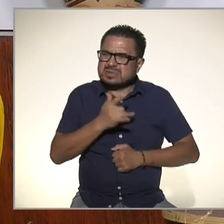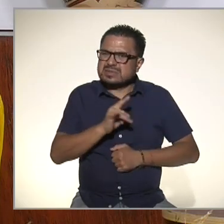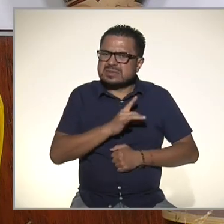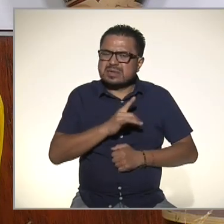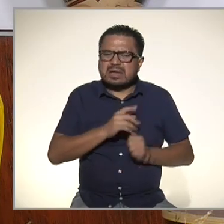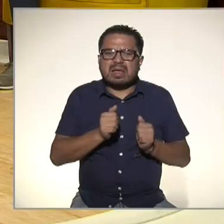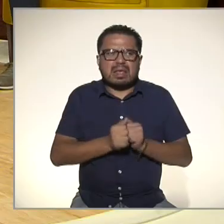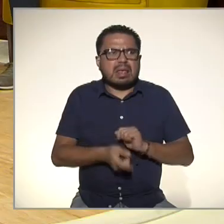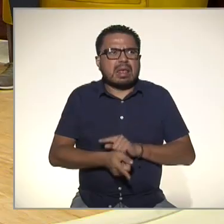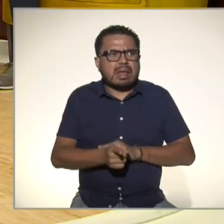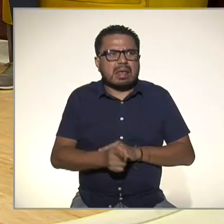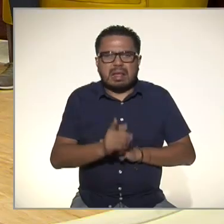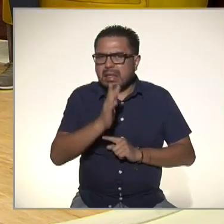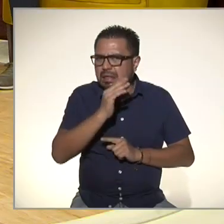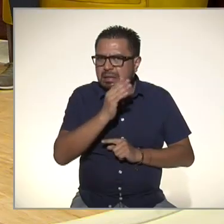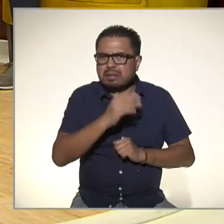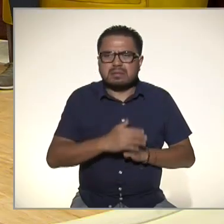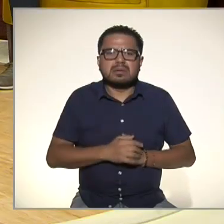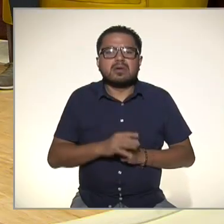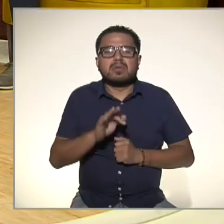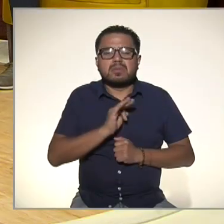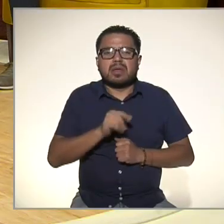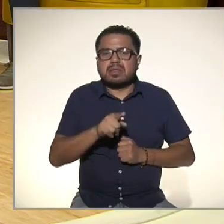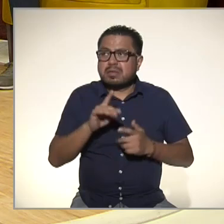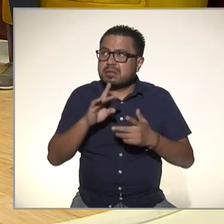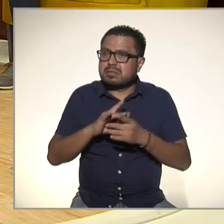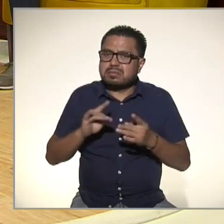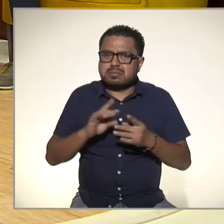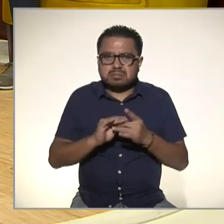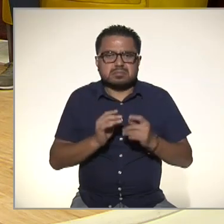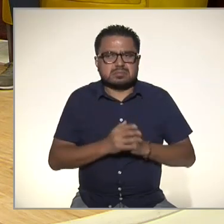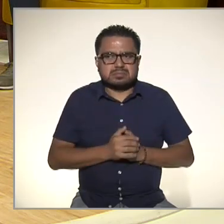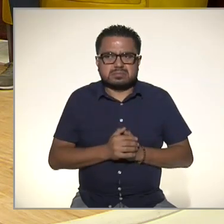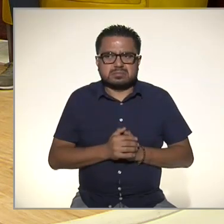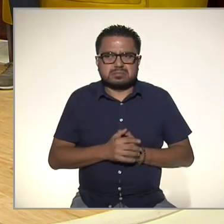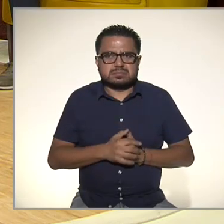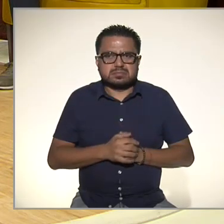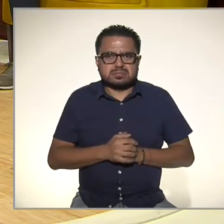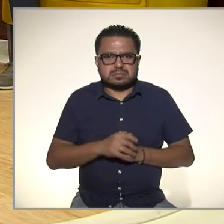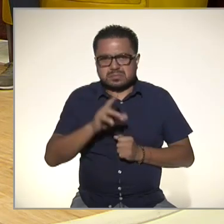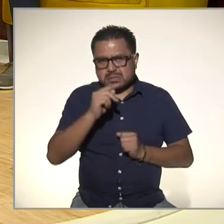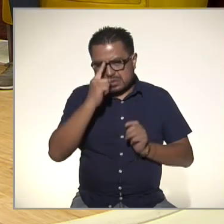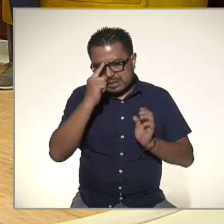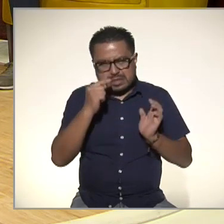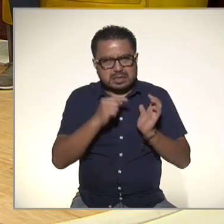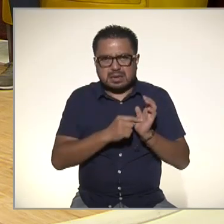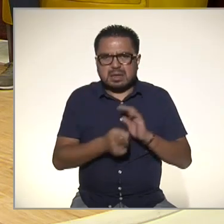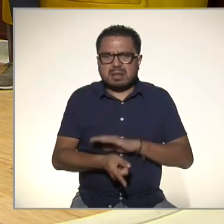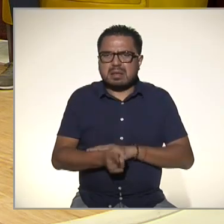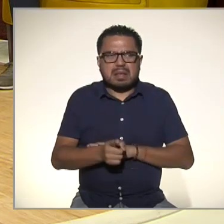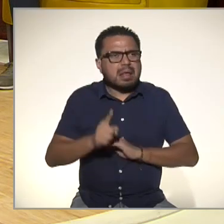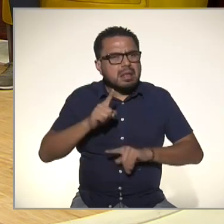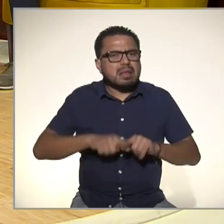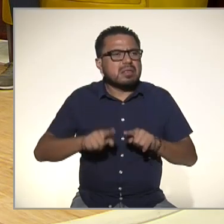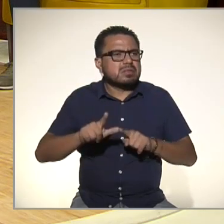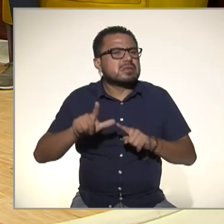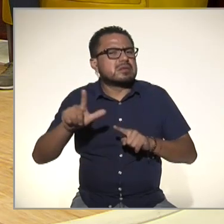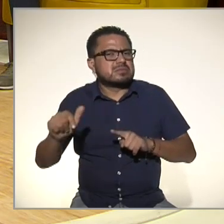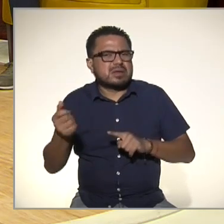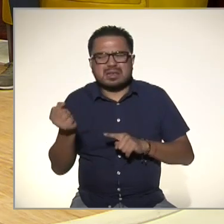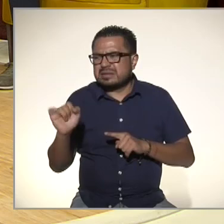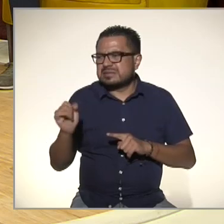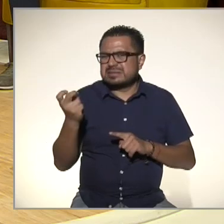con disfunción eréctil. ¿Qué le pueden decir, doctores? Bueno, no creo que vaya a haber una disfunción eréctil después de ese tipo